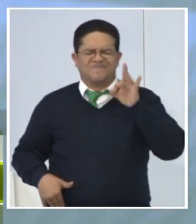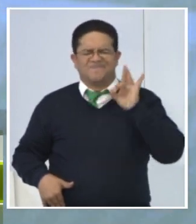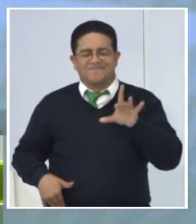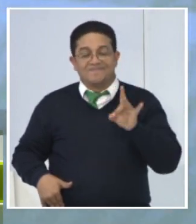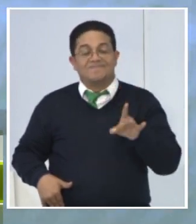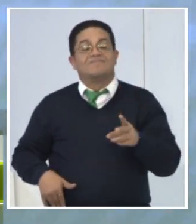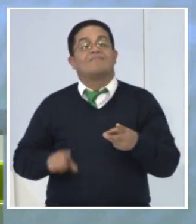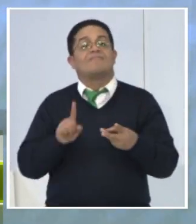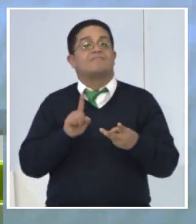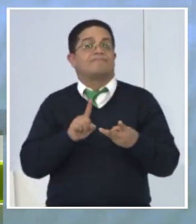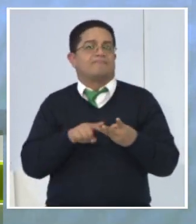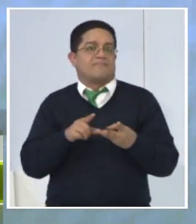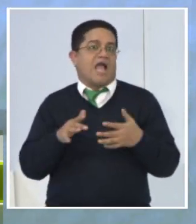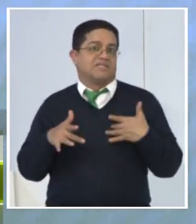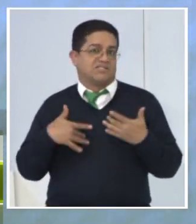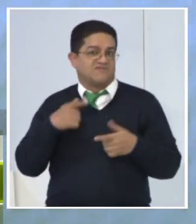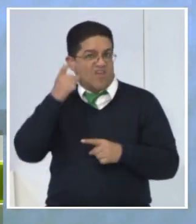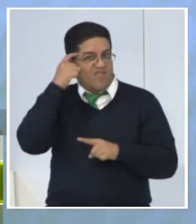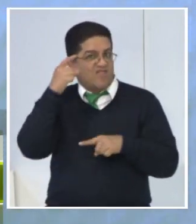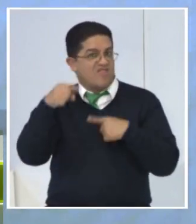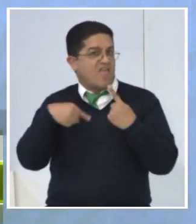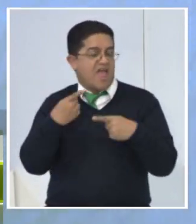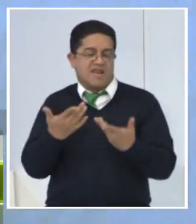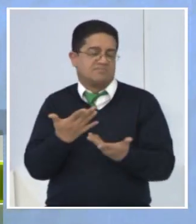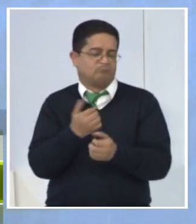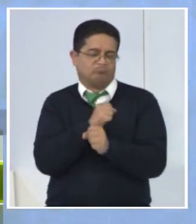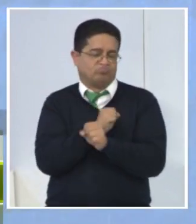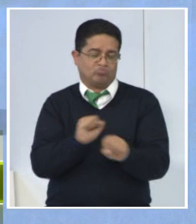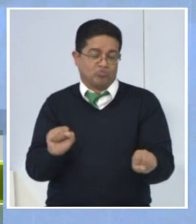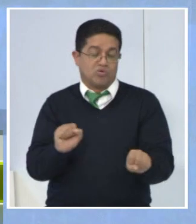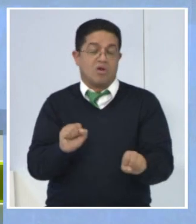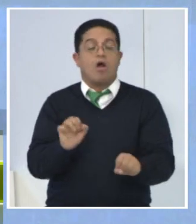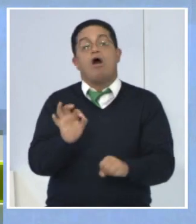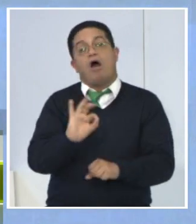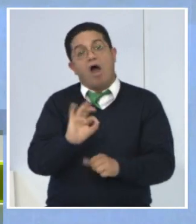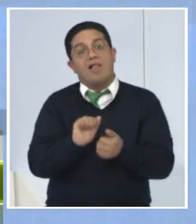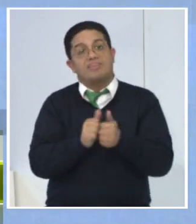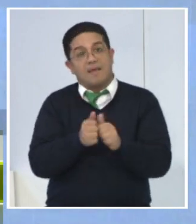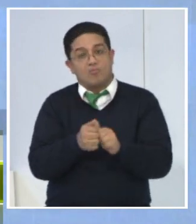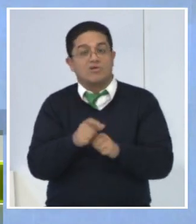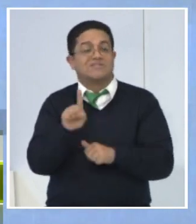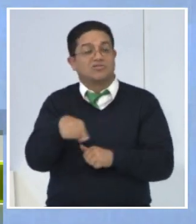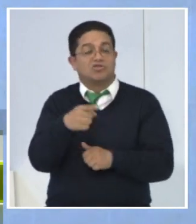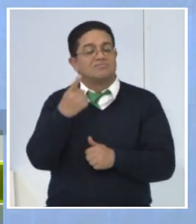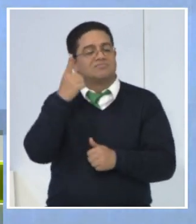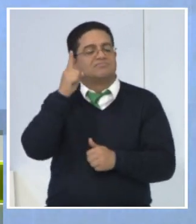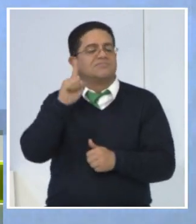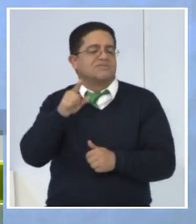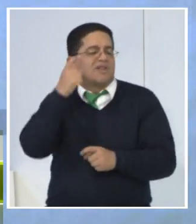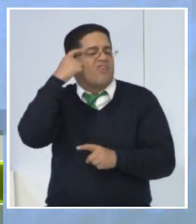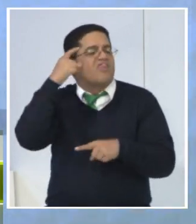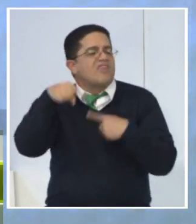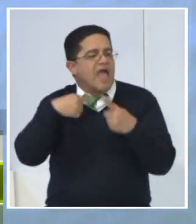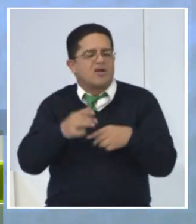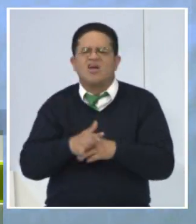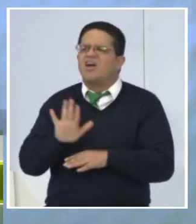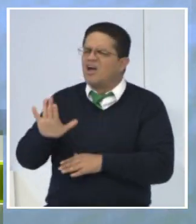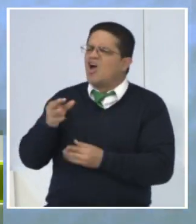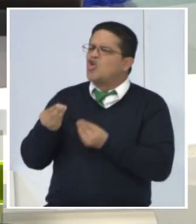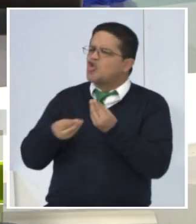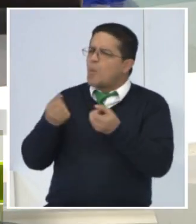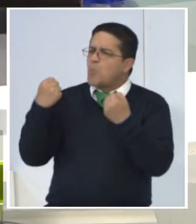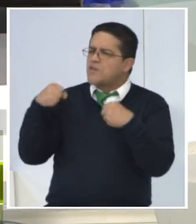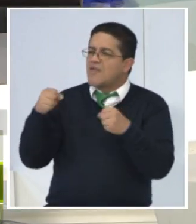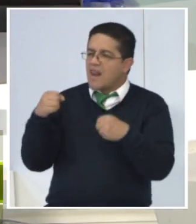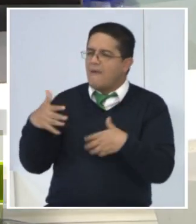para la realización de sus actividades laborales o deportivas, sino diarias. ¿Ya cómo sería la terapia para estos pacientes? A ver,